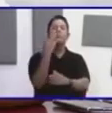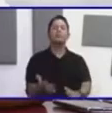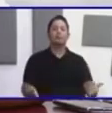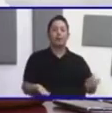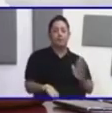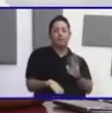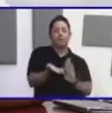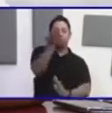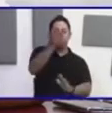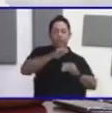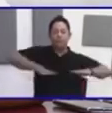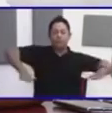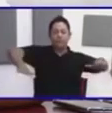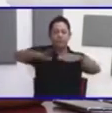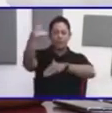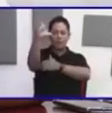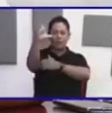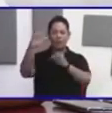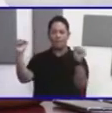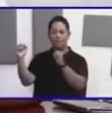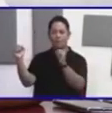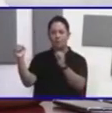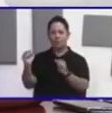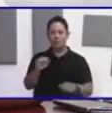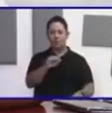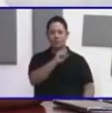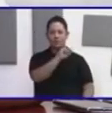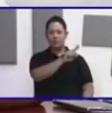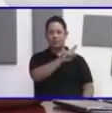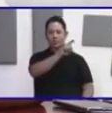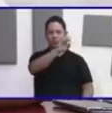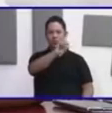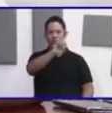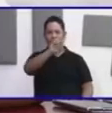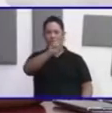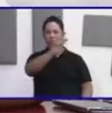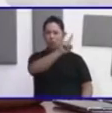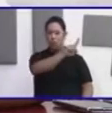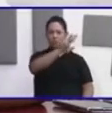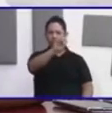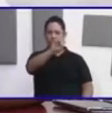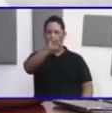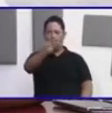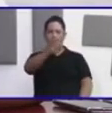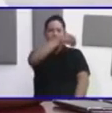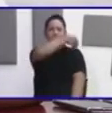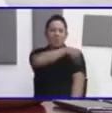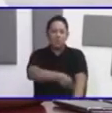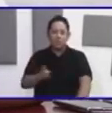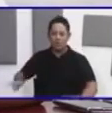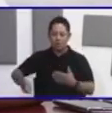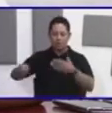observado a nivel nacional, el Distrito Capital compró por 102 millones respiradores. El departamento, el mismo